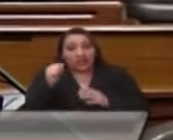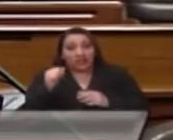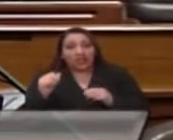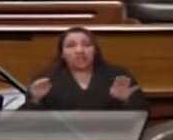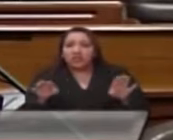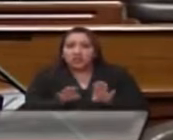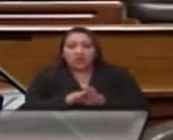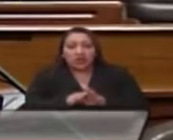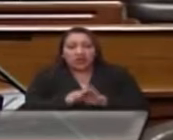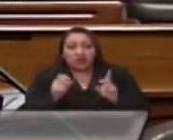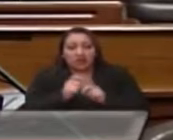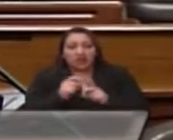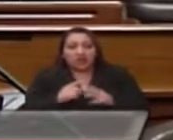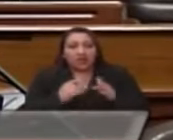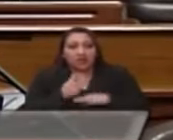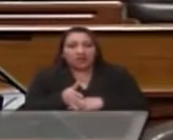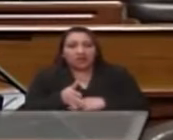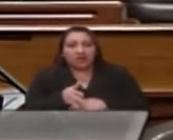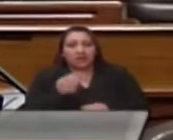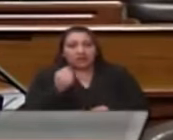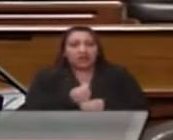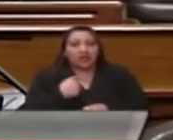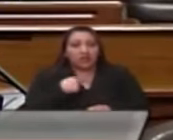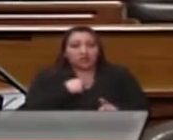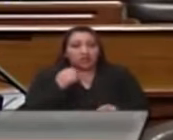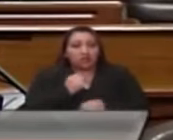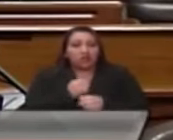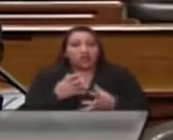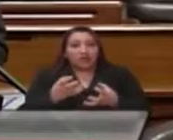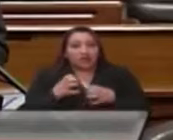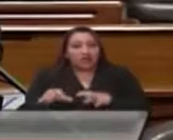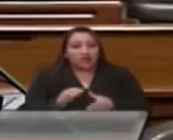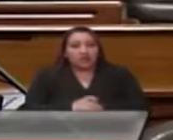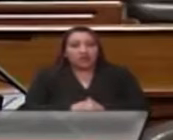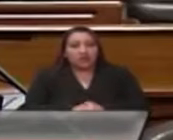son conceptos que atraviesan las metas que nos hemos propuesto alcanzar.